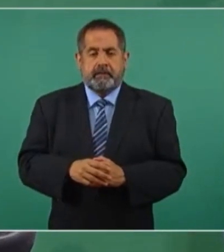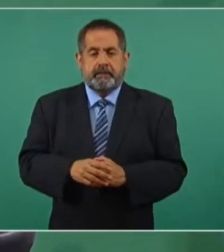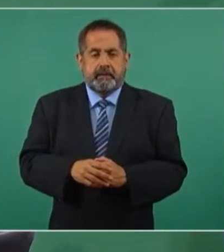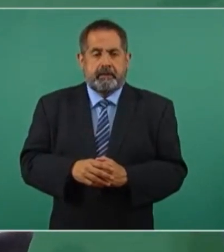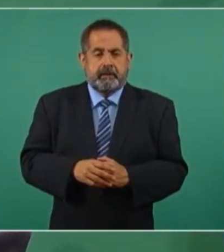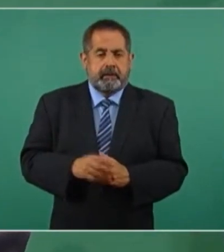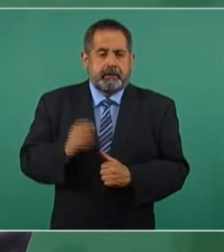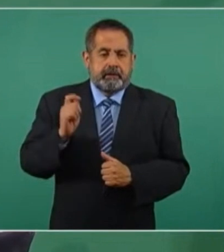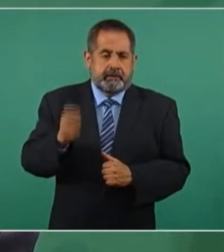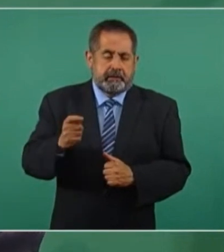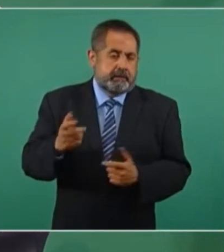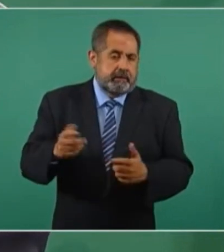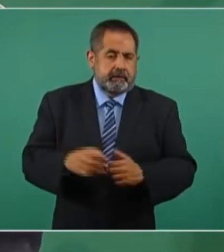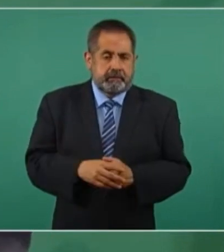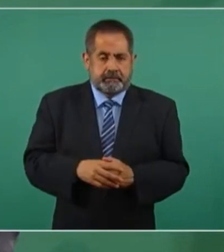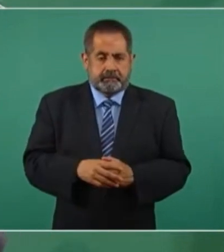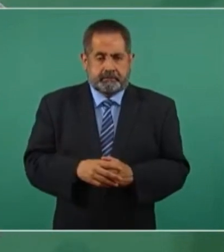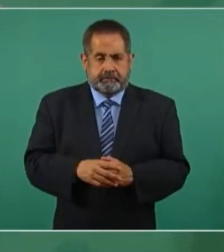han